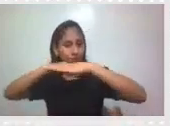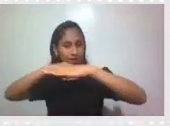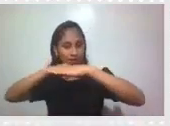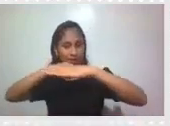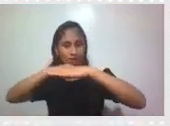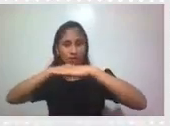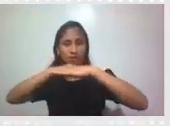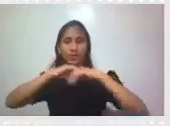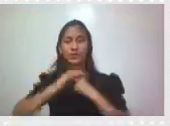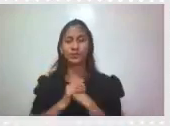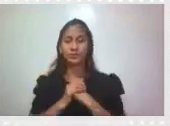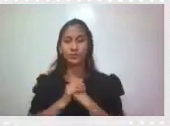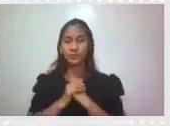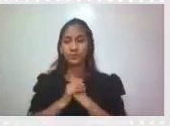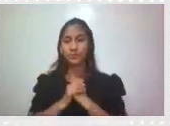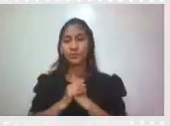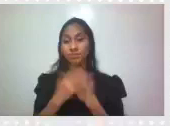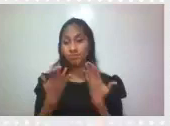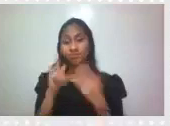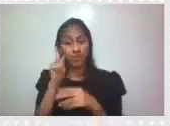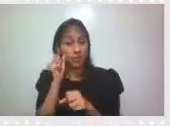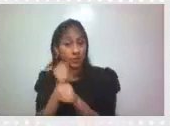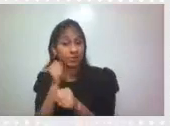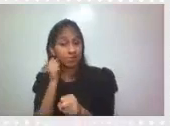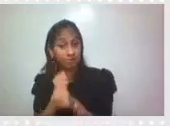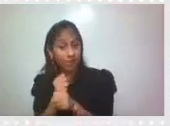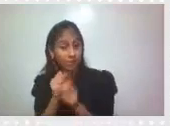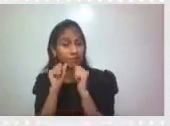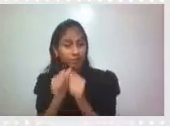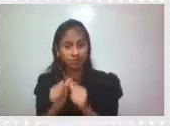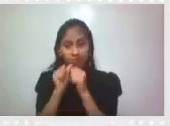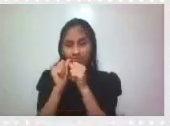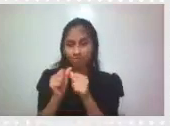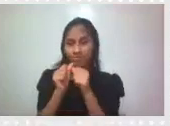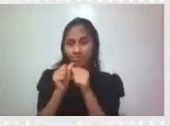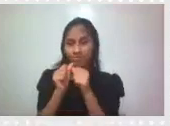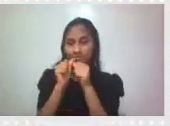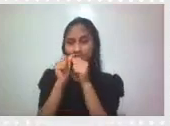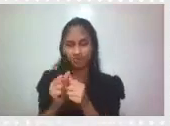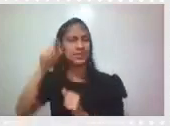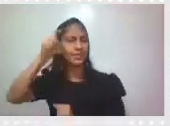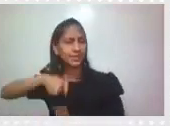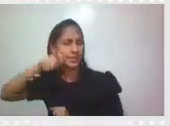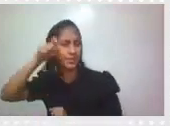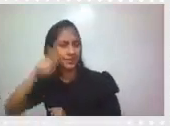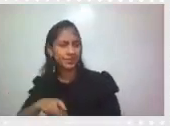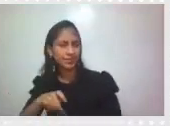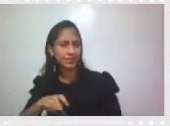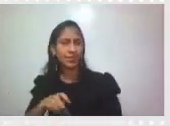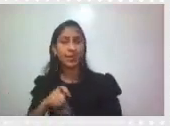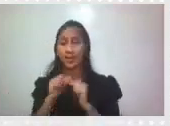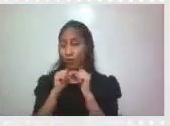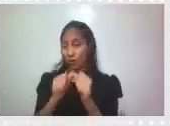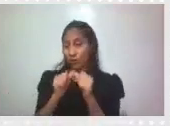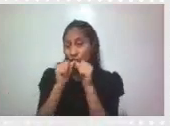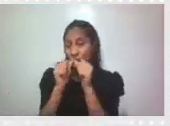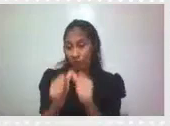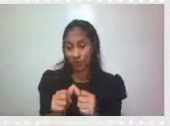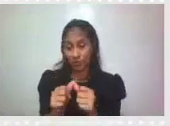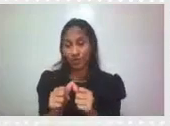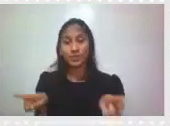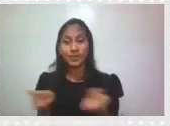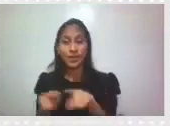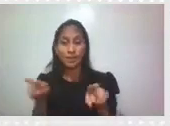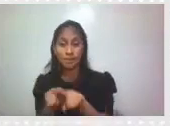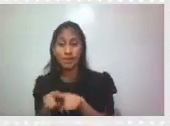sentido, es un trabajo permanente que se requiere darle continuidad y es del interés